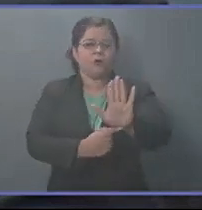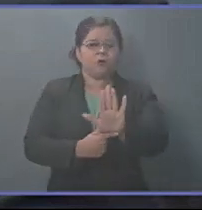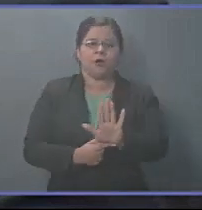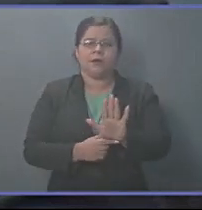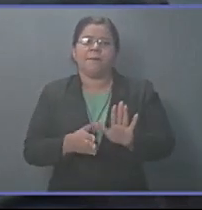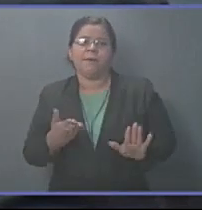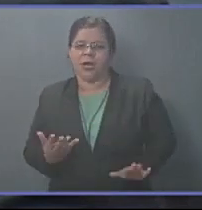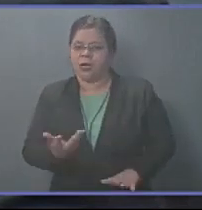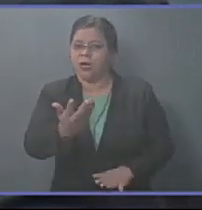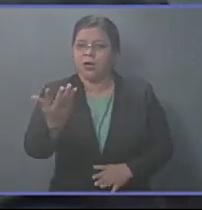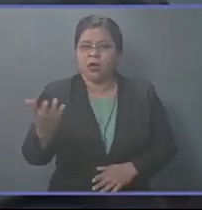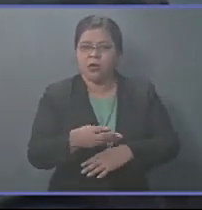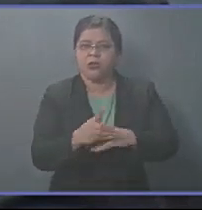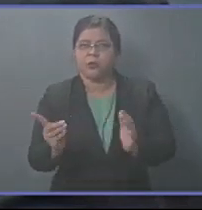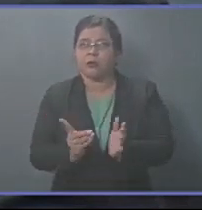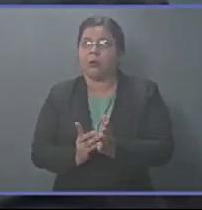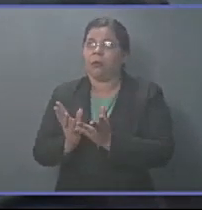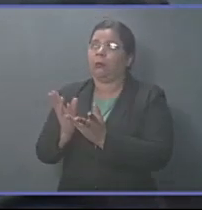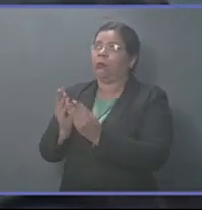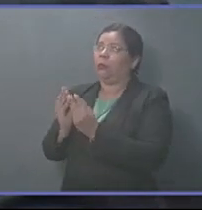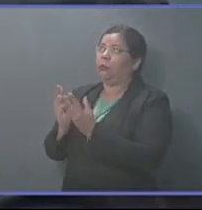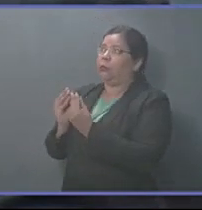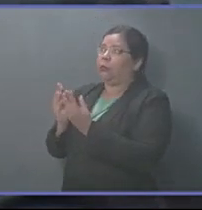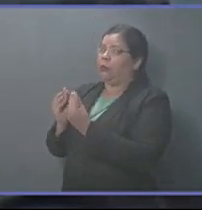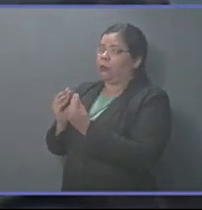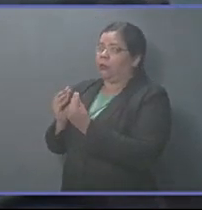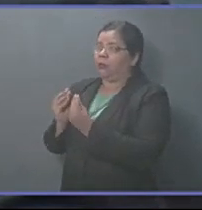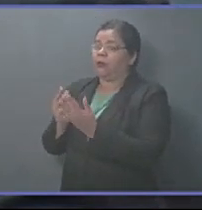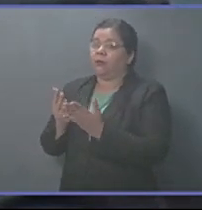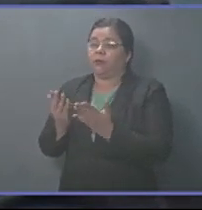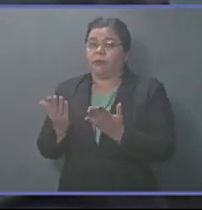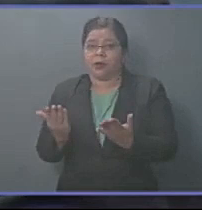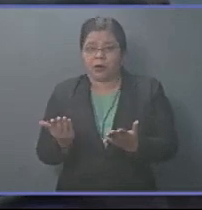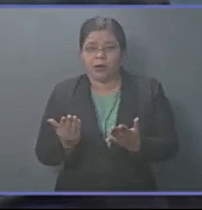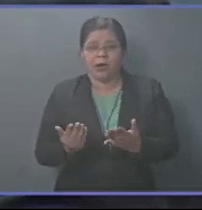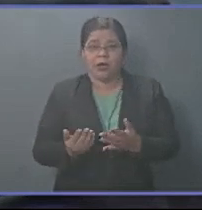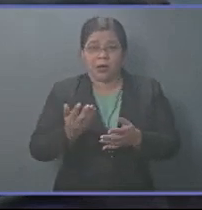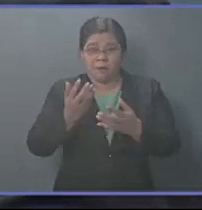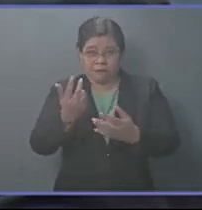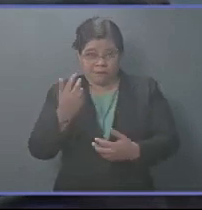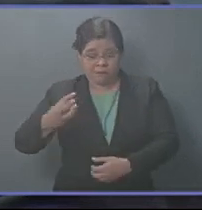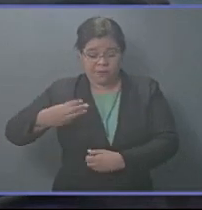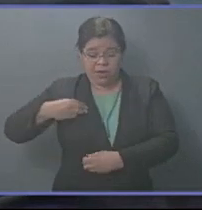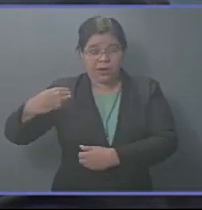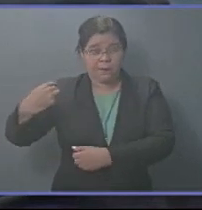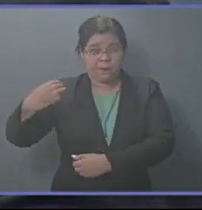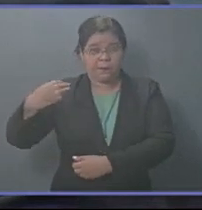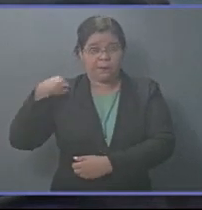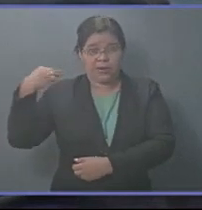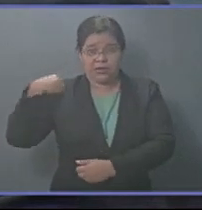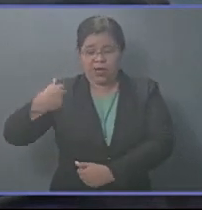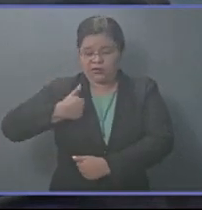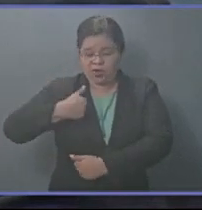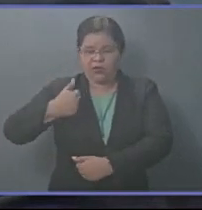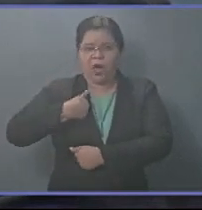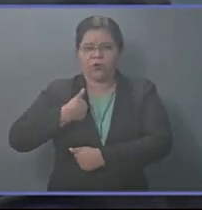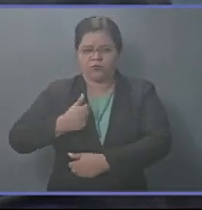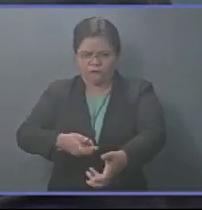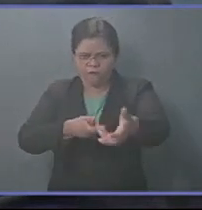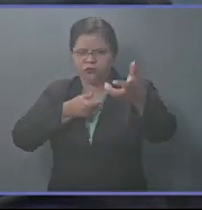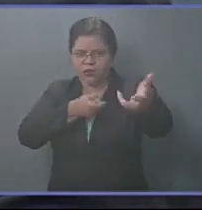intimidar a los parlamentarios y parlamentarias mediante el ingreso de militares y policías armados de fusiles